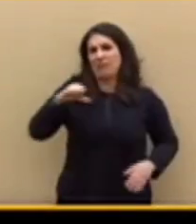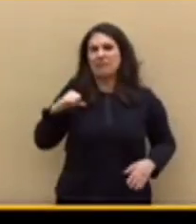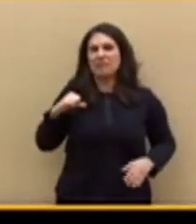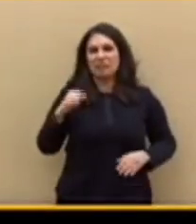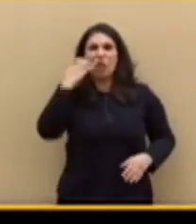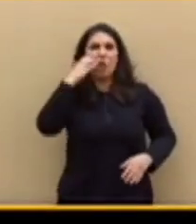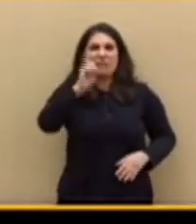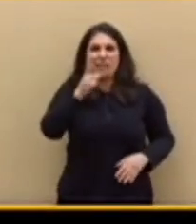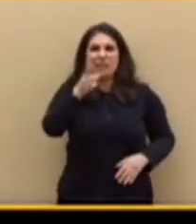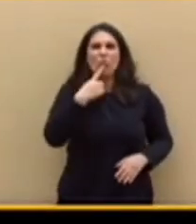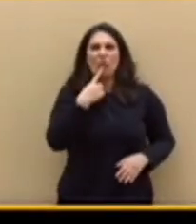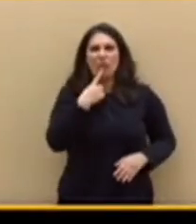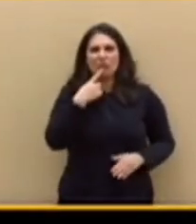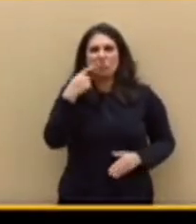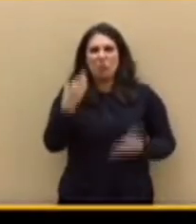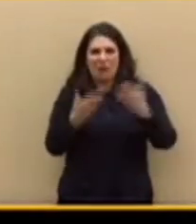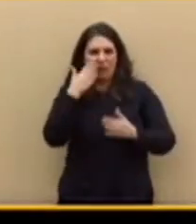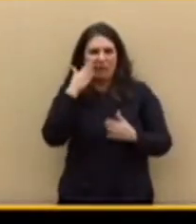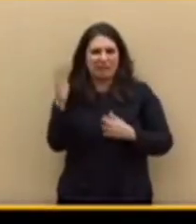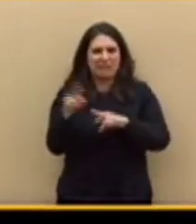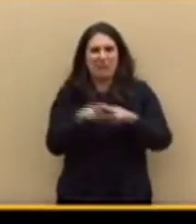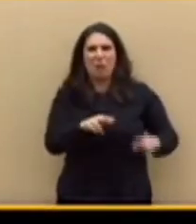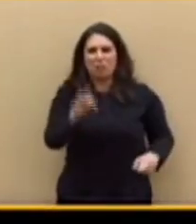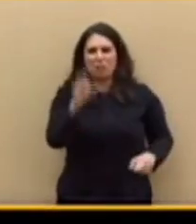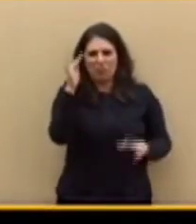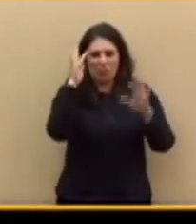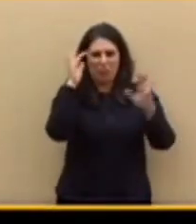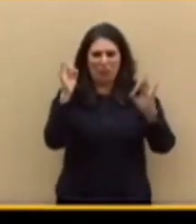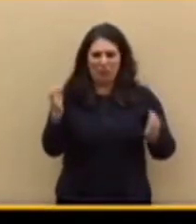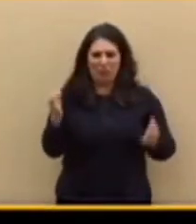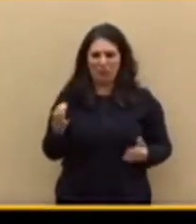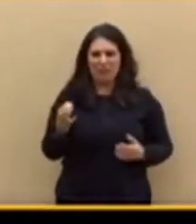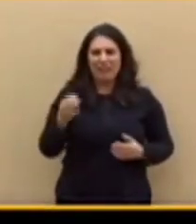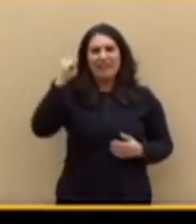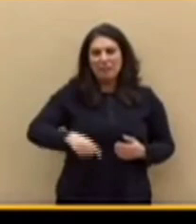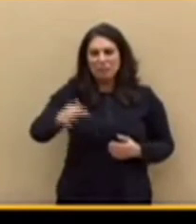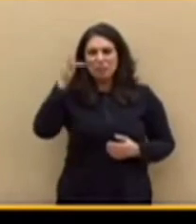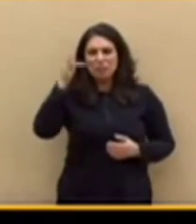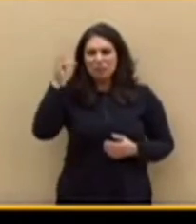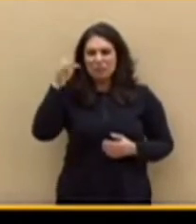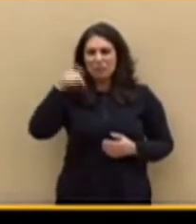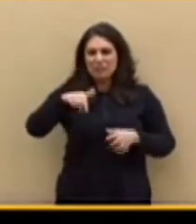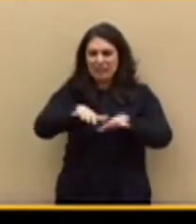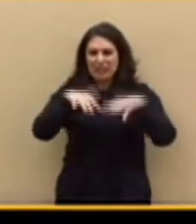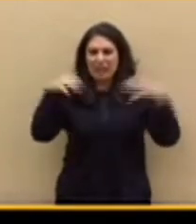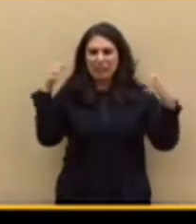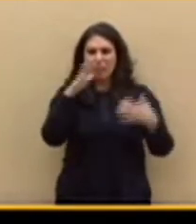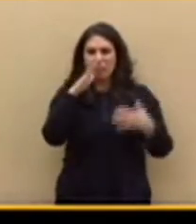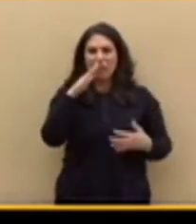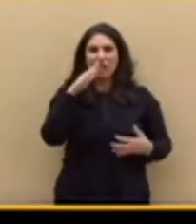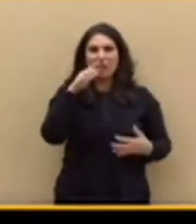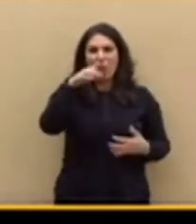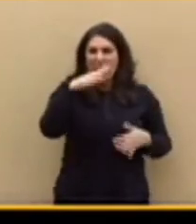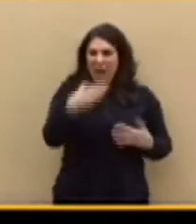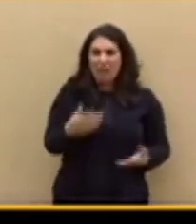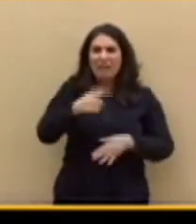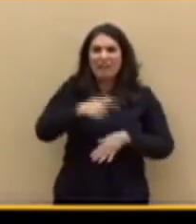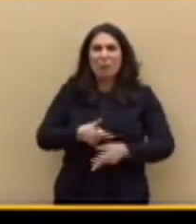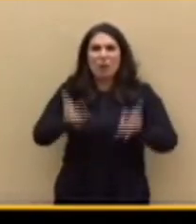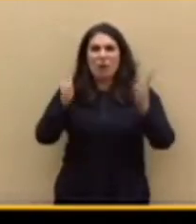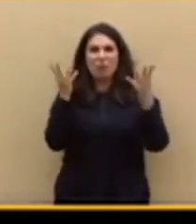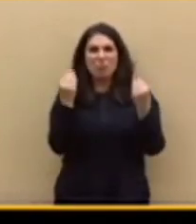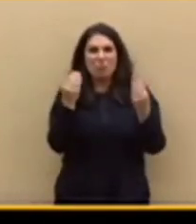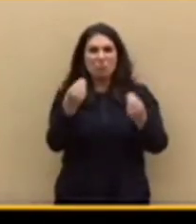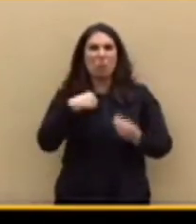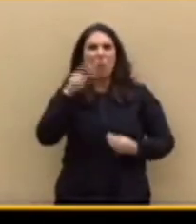Bueno, también es positivo para esta cámara porque como ahora usted tiene mucho tiempo libre, puede ver muchas series de televisión y sus discursos pues están muy bien ilustrados